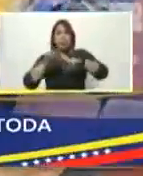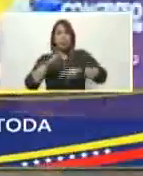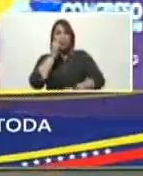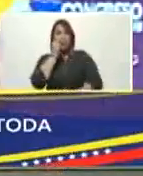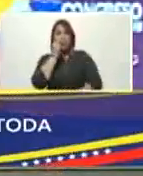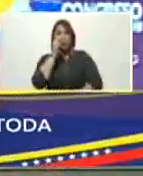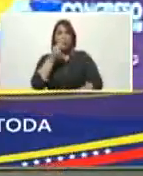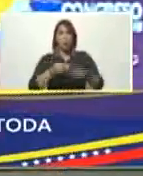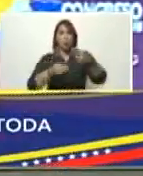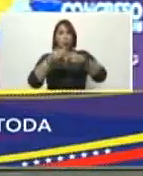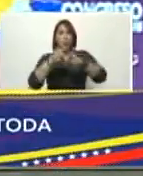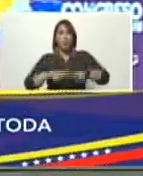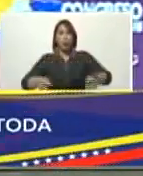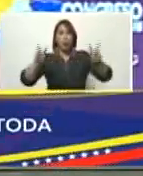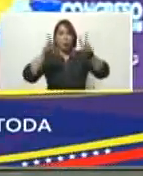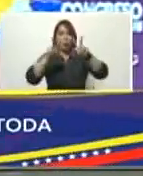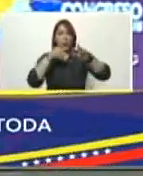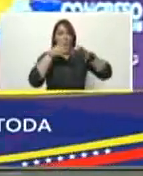Construir valores.